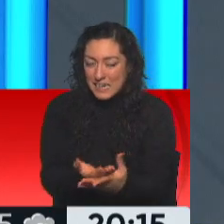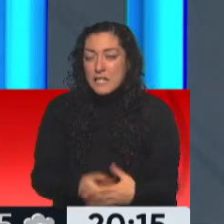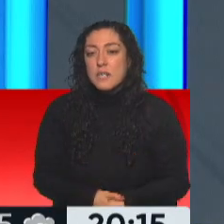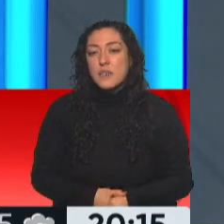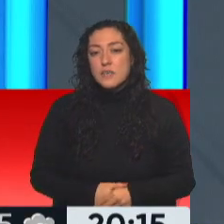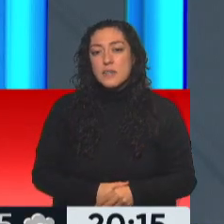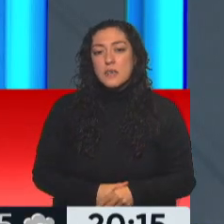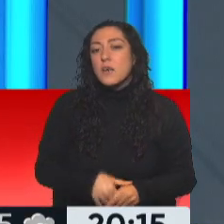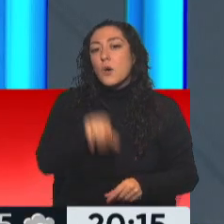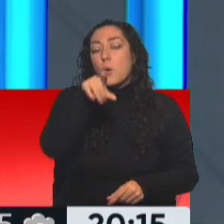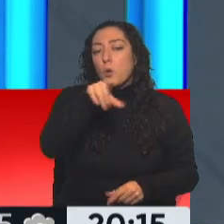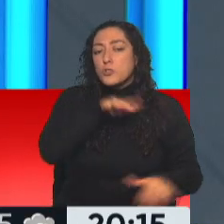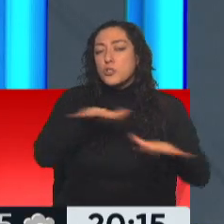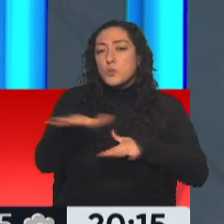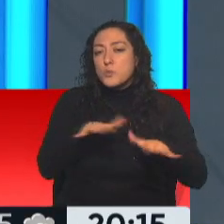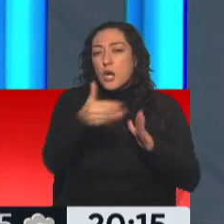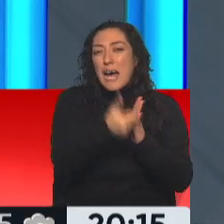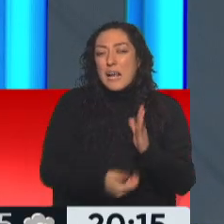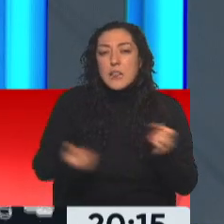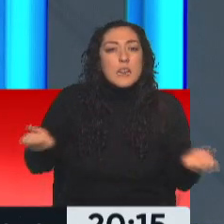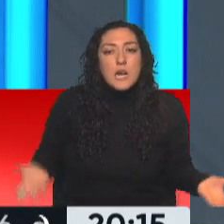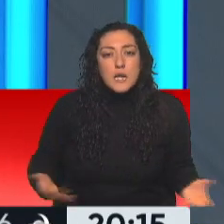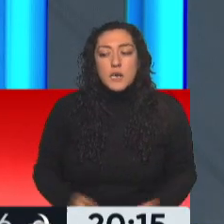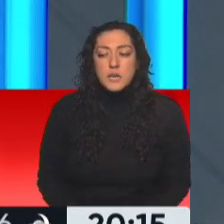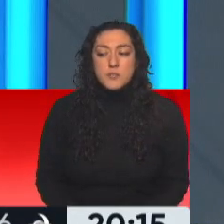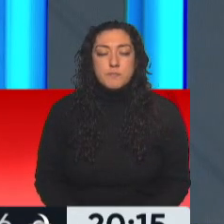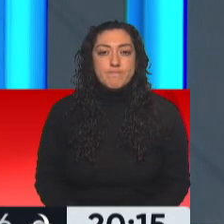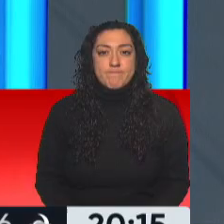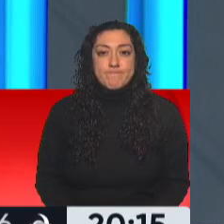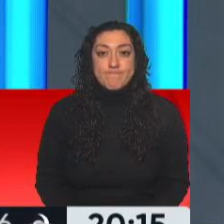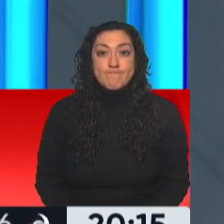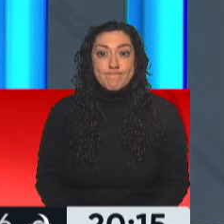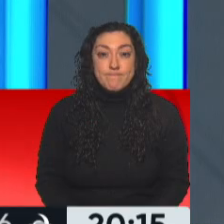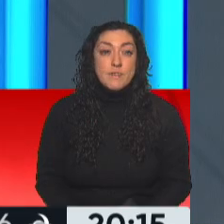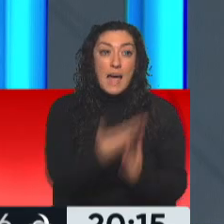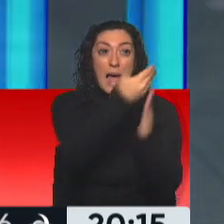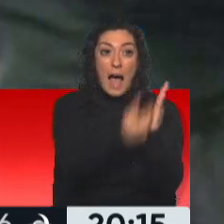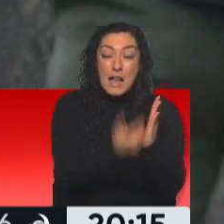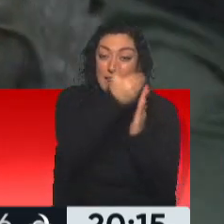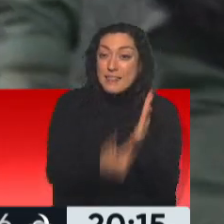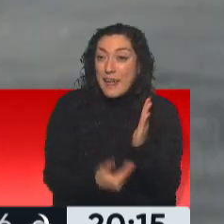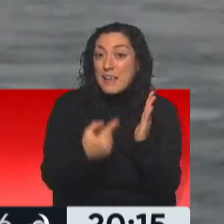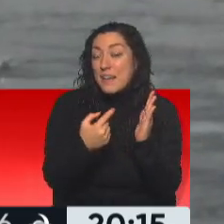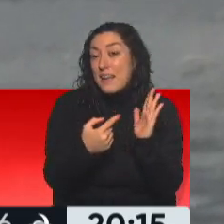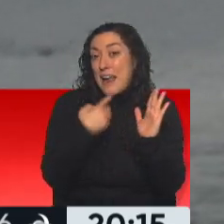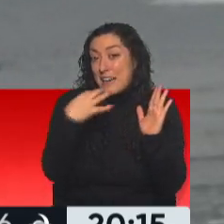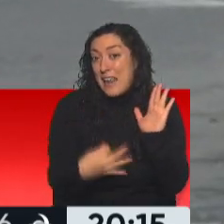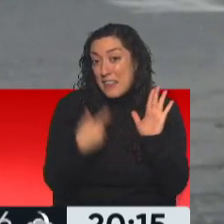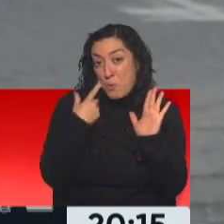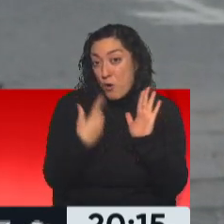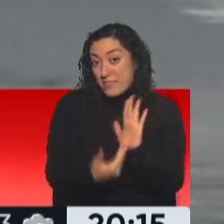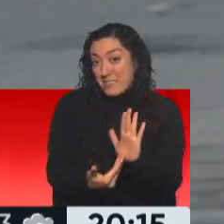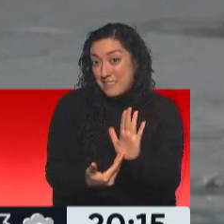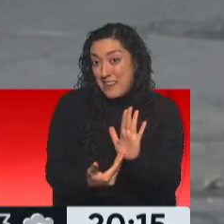lectura que hacen ustedes de la situación de las actas? Mira, las actas son un reflejo de la realidad, y la realidad aplastante fue que